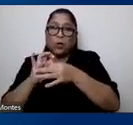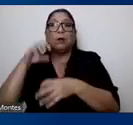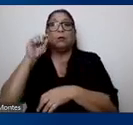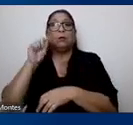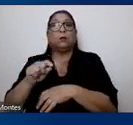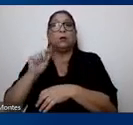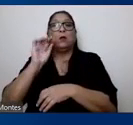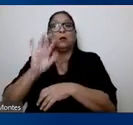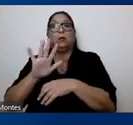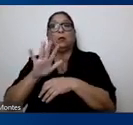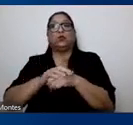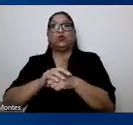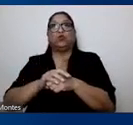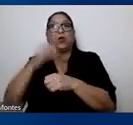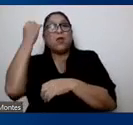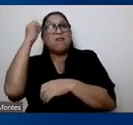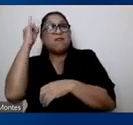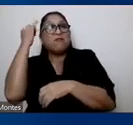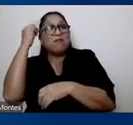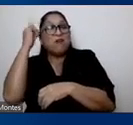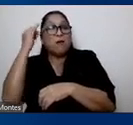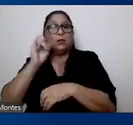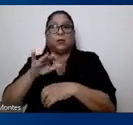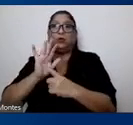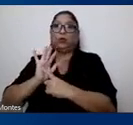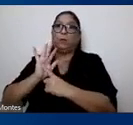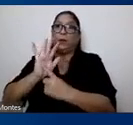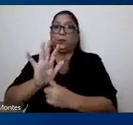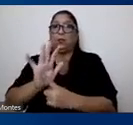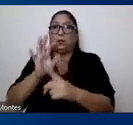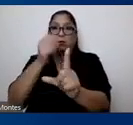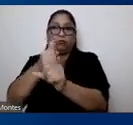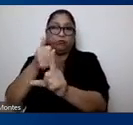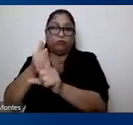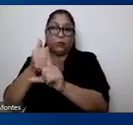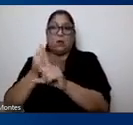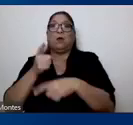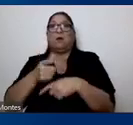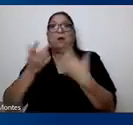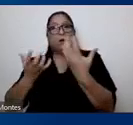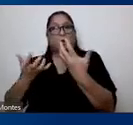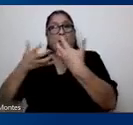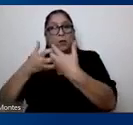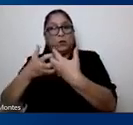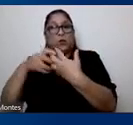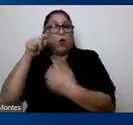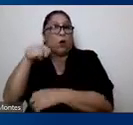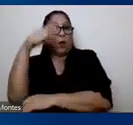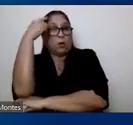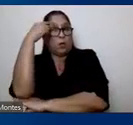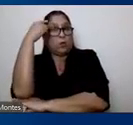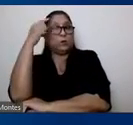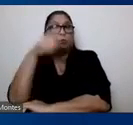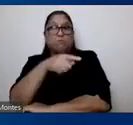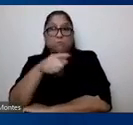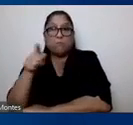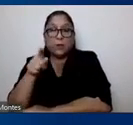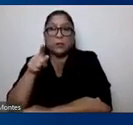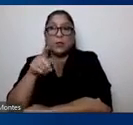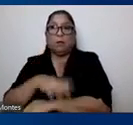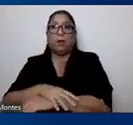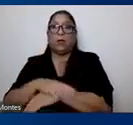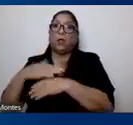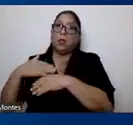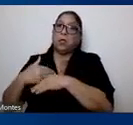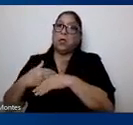su contenido ideológico y su representación como tal en referencia a lo que ellos consideraban el